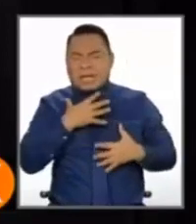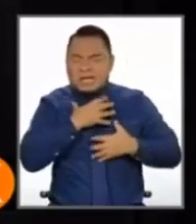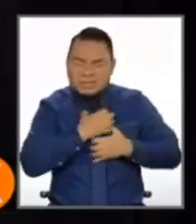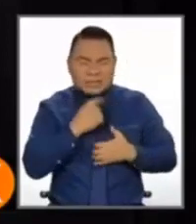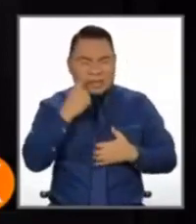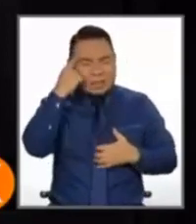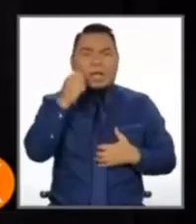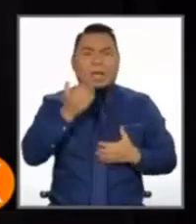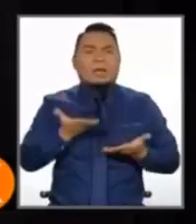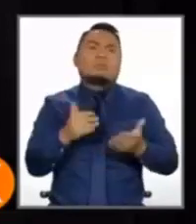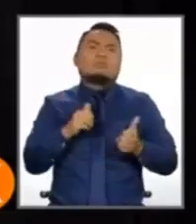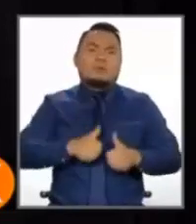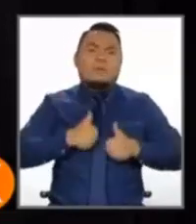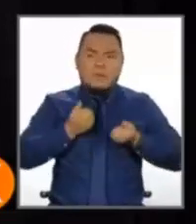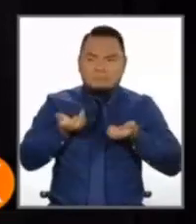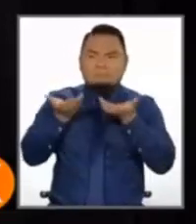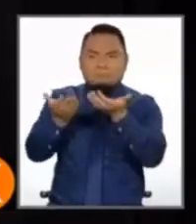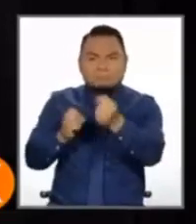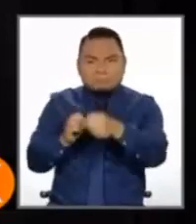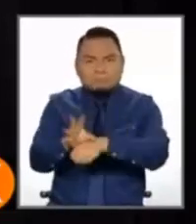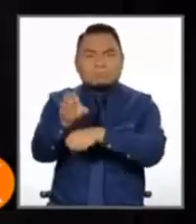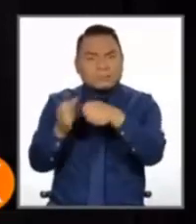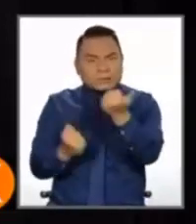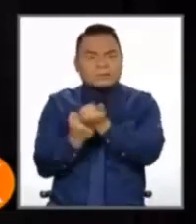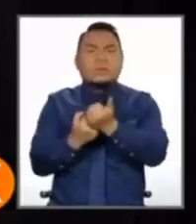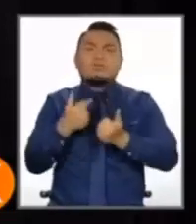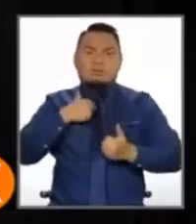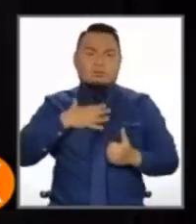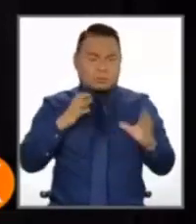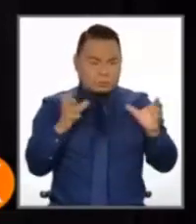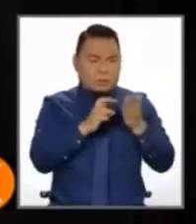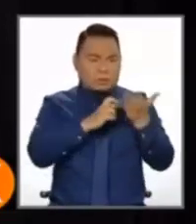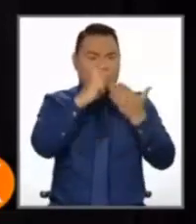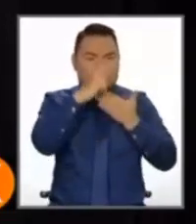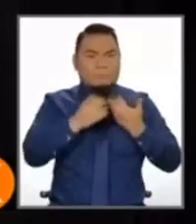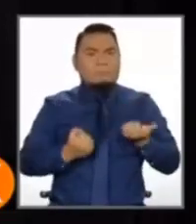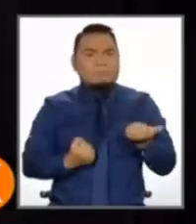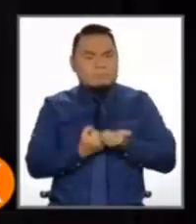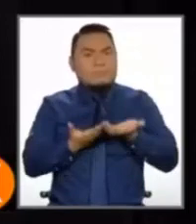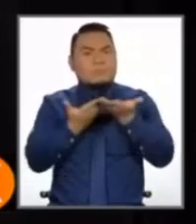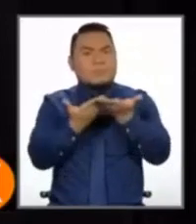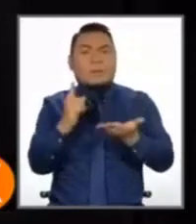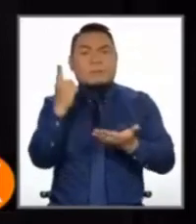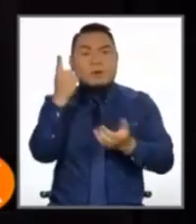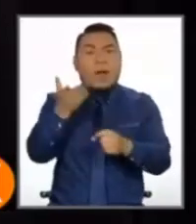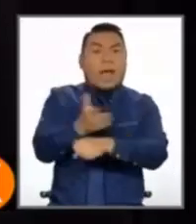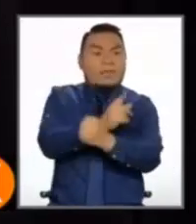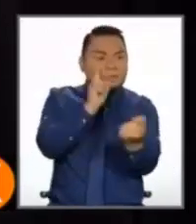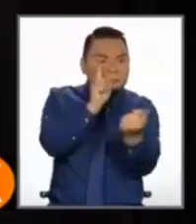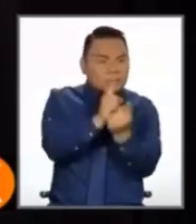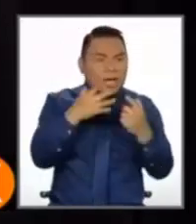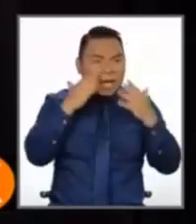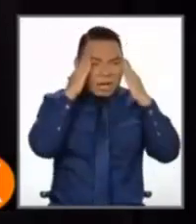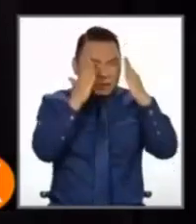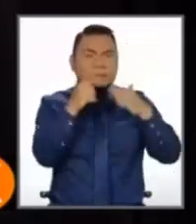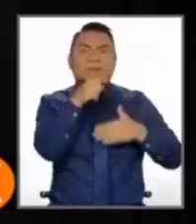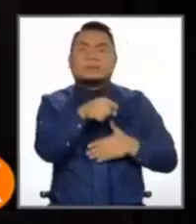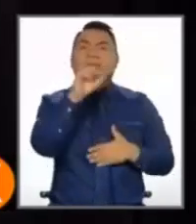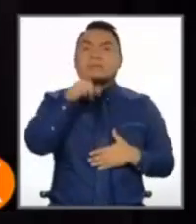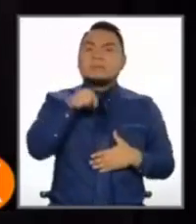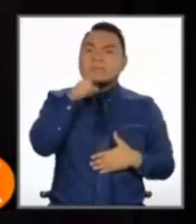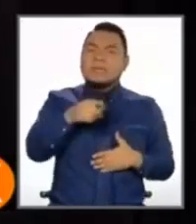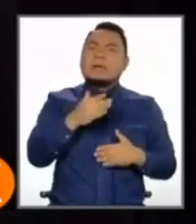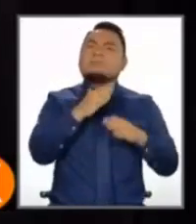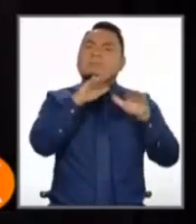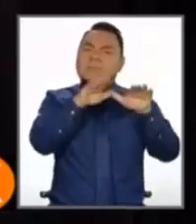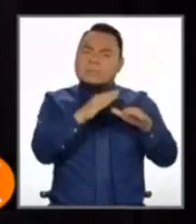al quiebre de sus vidas. Eso es lo que nosotros proponemos para implementar y fortalecer el primer nivel de atención, que va a ser una manera